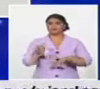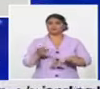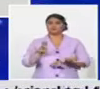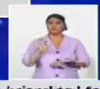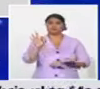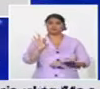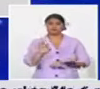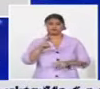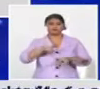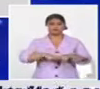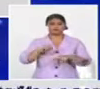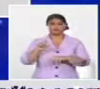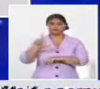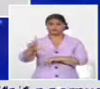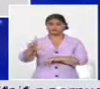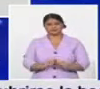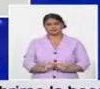con el